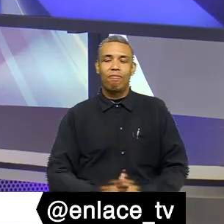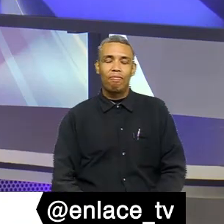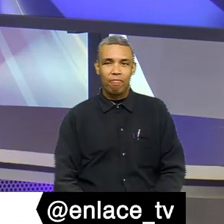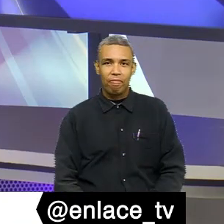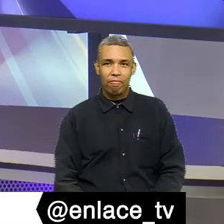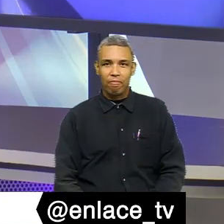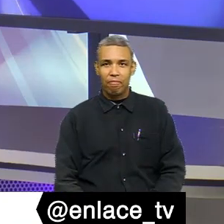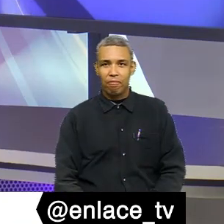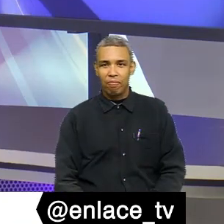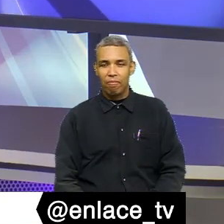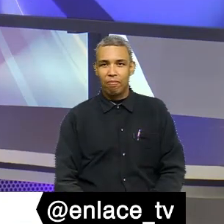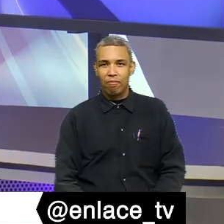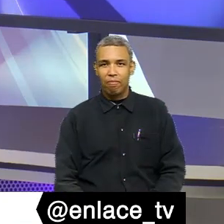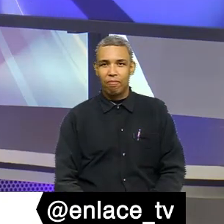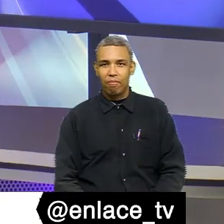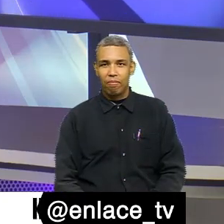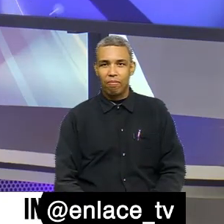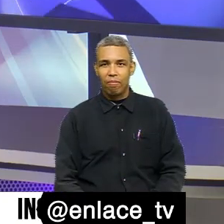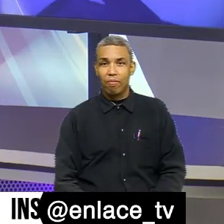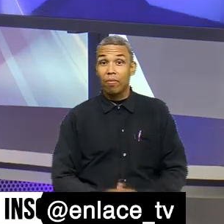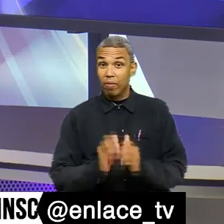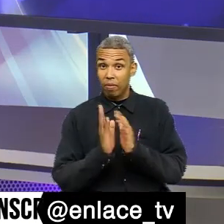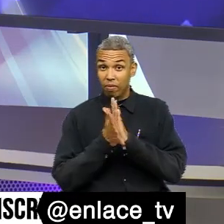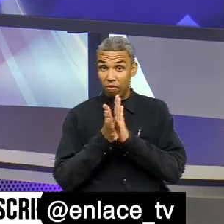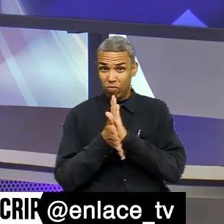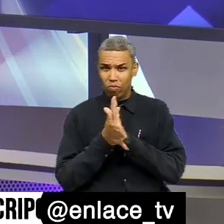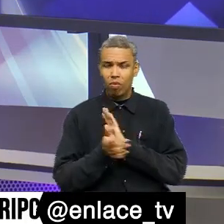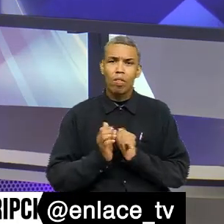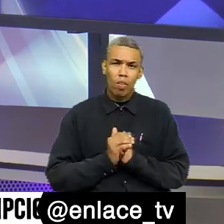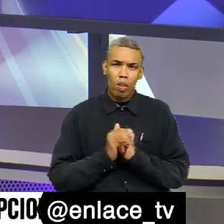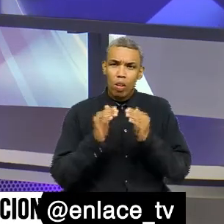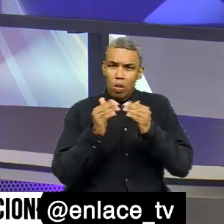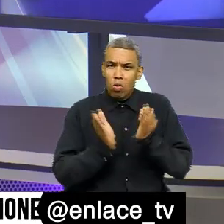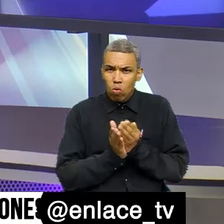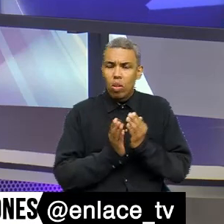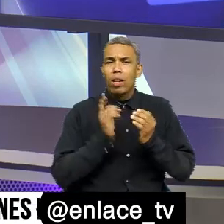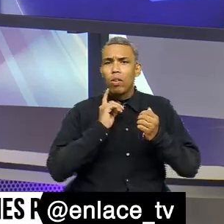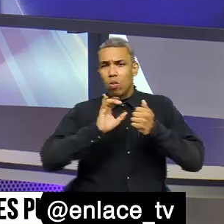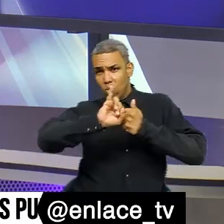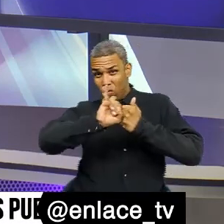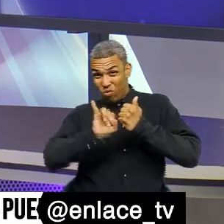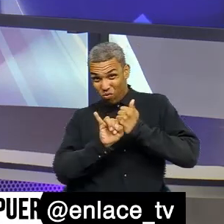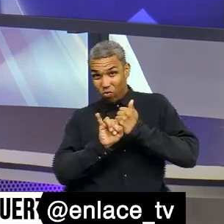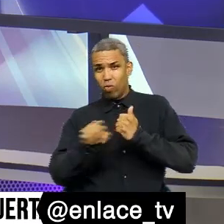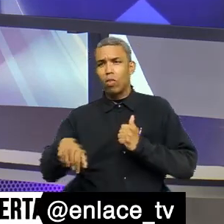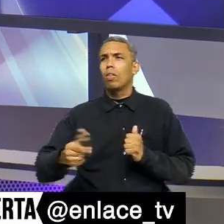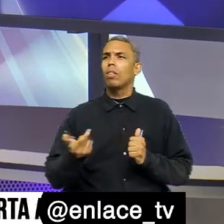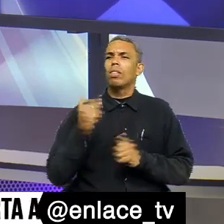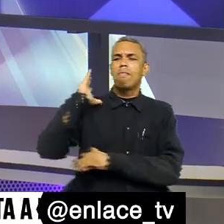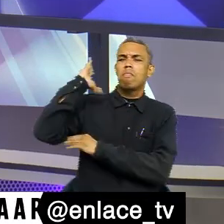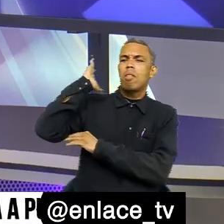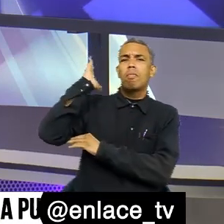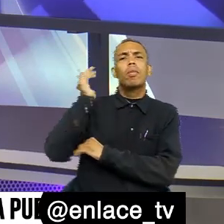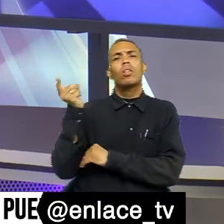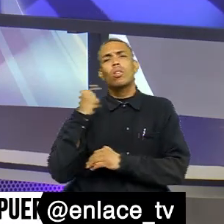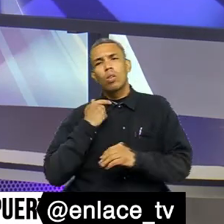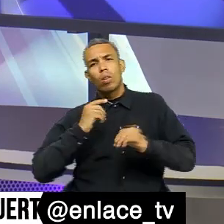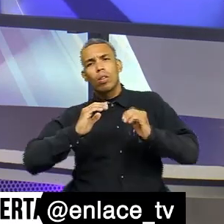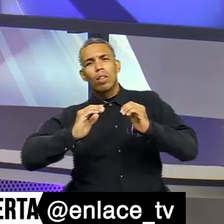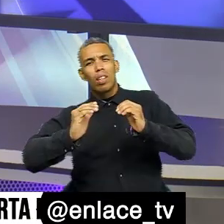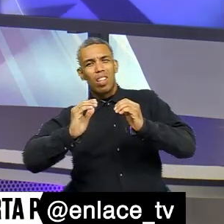Y antes de despedirnos, les anunciamos que estudiantes del Instituto Técnico Superior Industrial realizarán una exposición en el Centro Comercial San Silvestre.